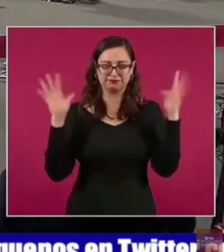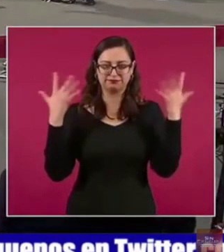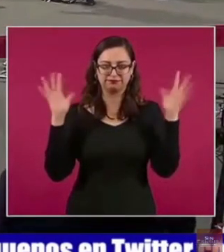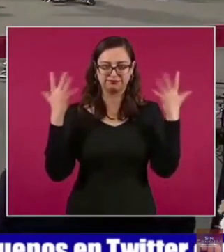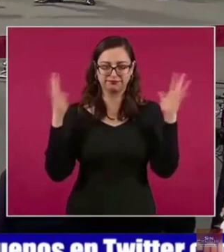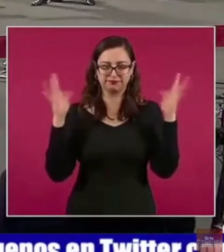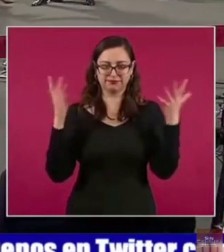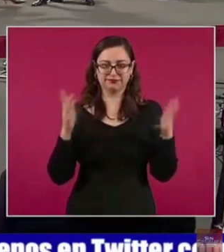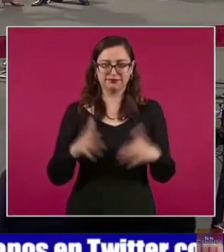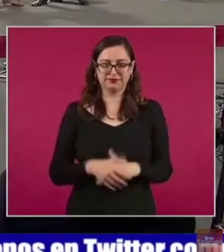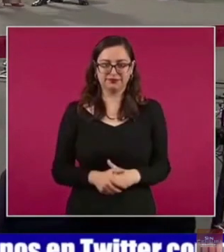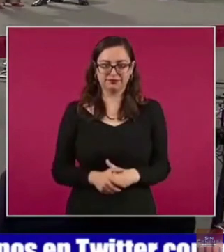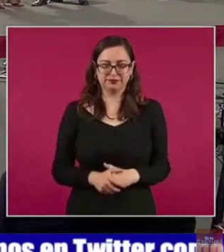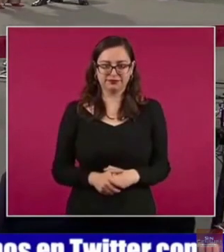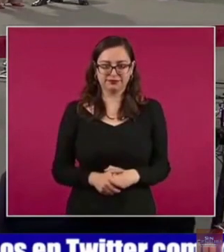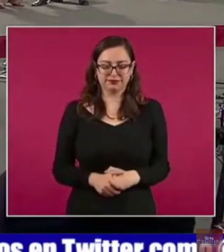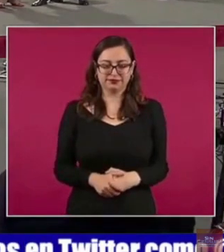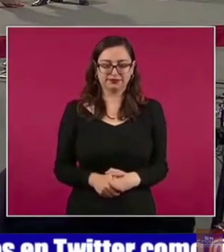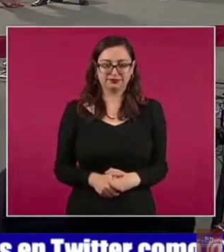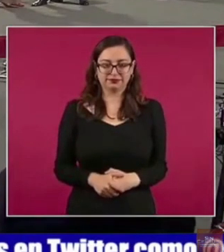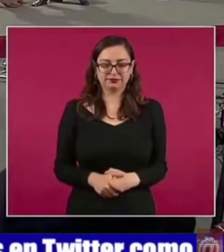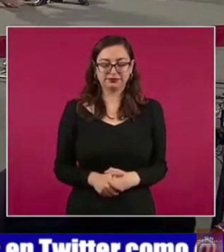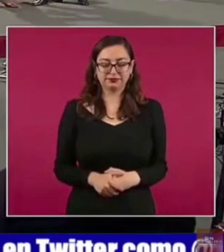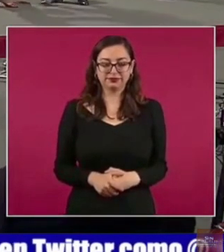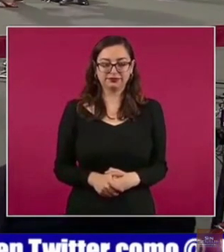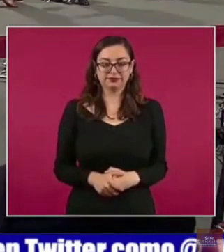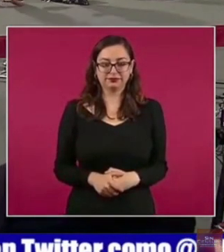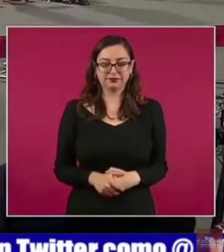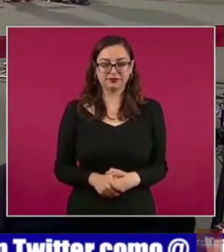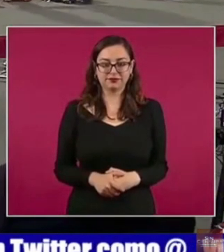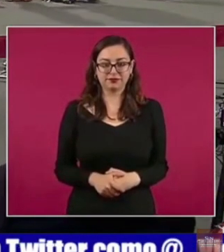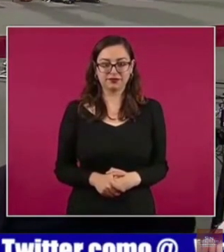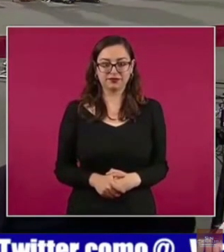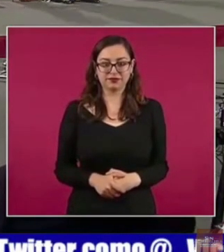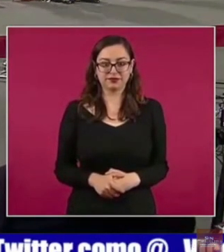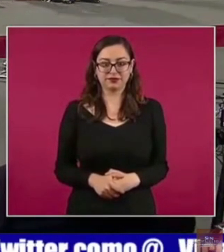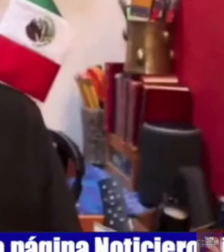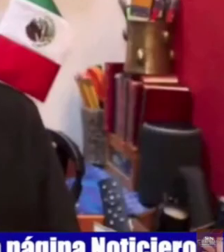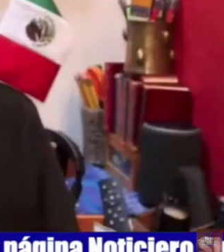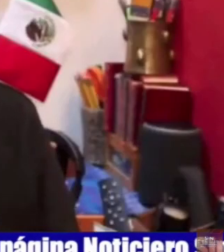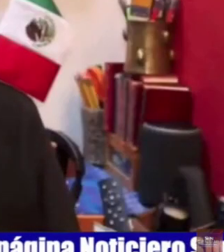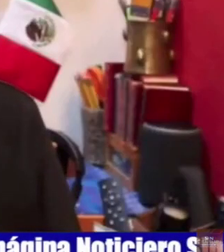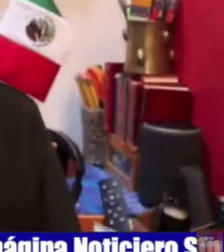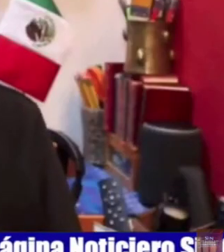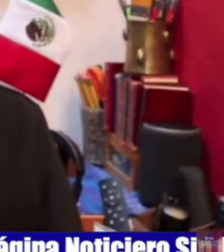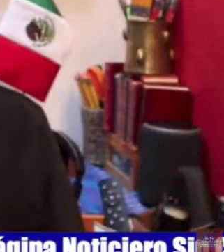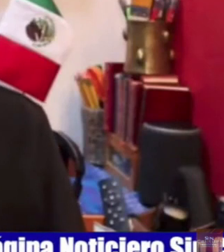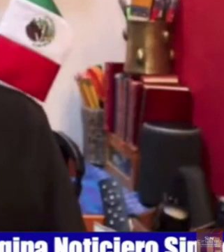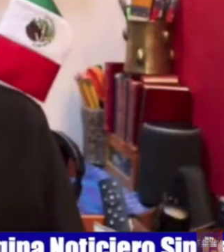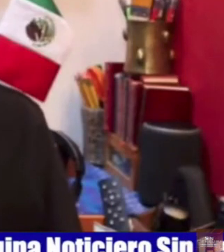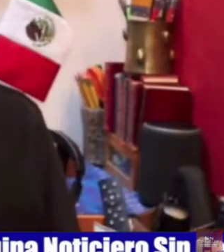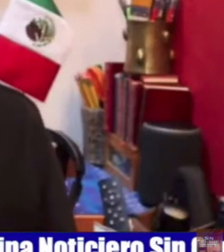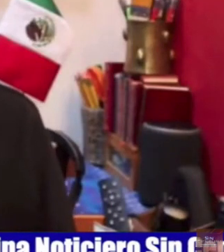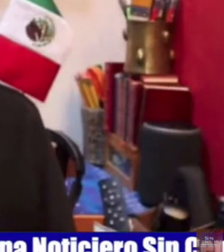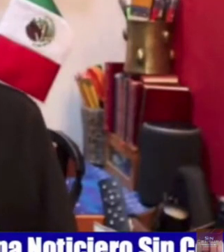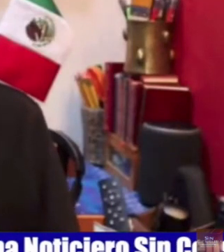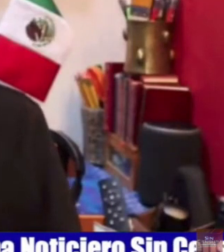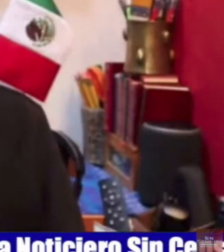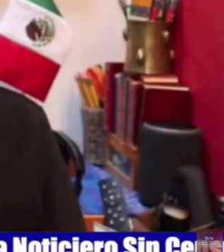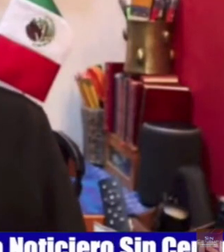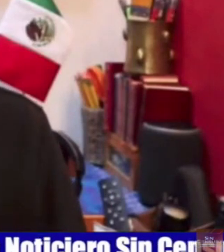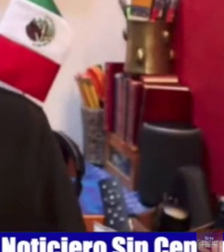¿No se te hace eso también curioso, querido Vicente, que personajes como Vicente Fox o el hermano de Tatiana